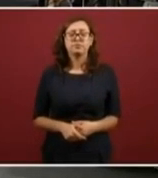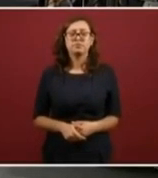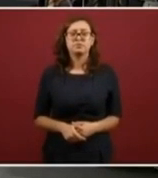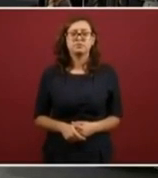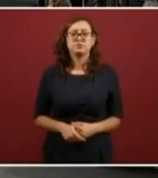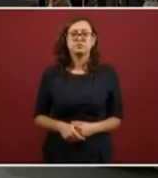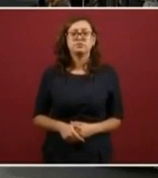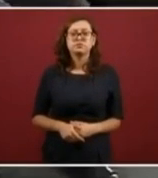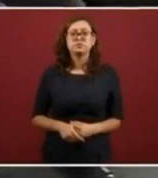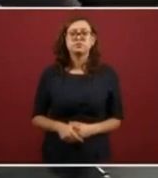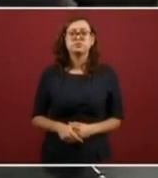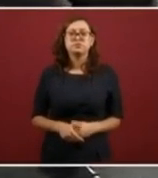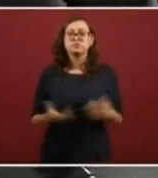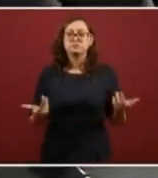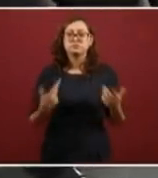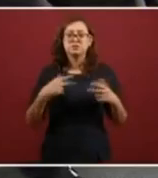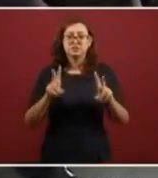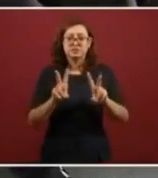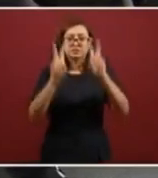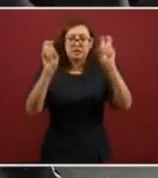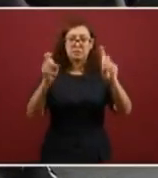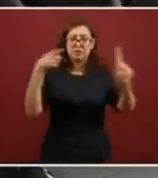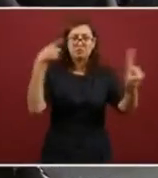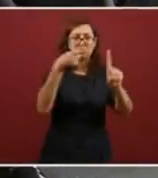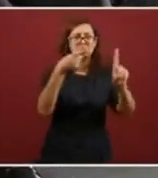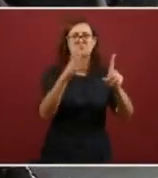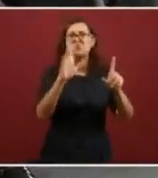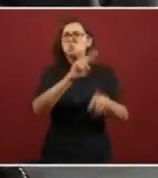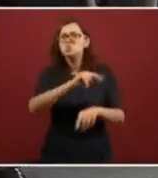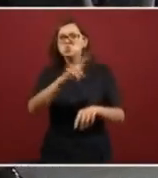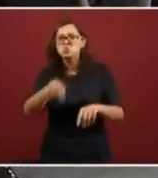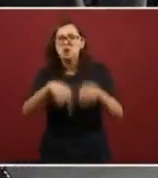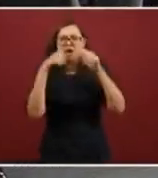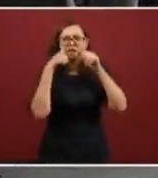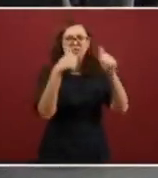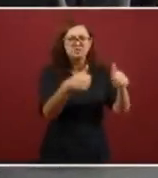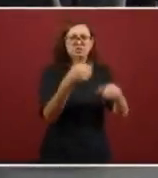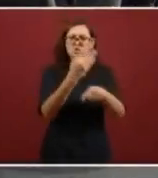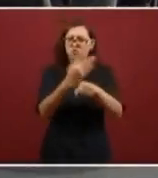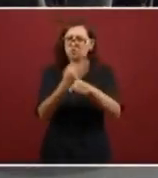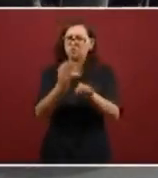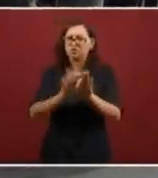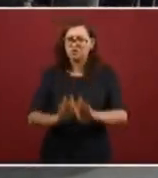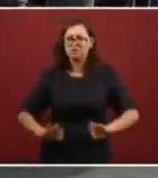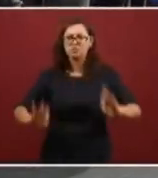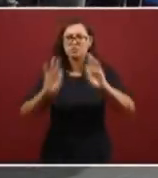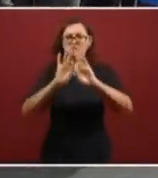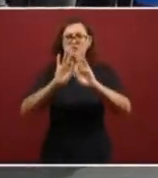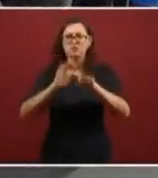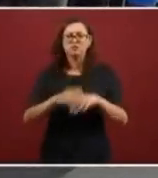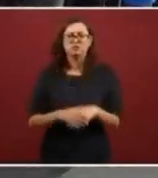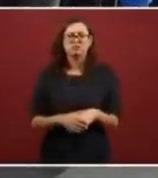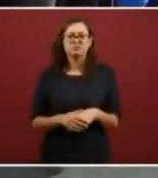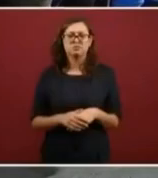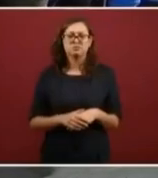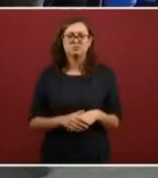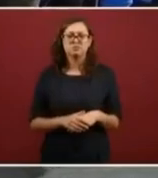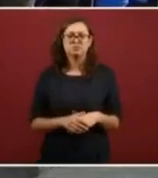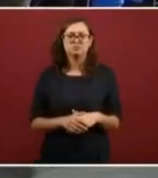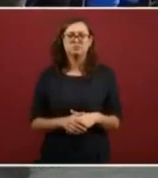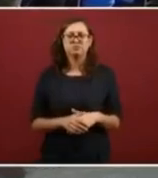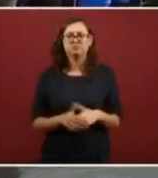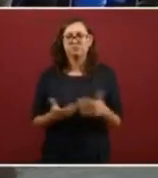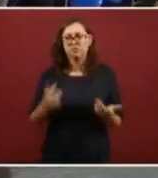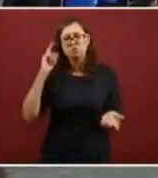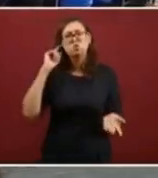asuntos que no se tratan y son muy importantes. Yo creo que más de la mitad de los que